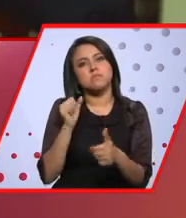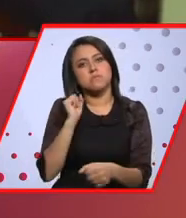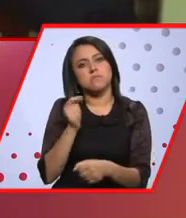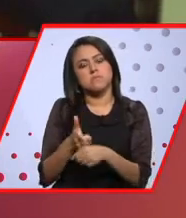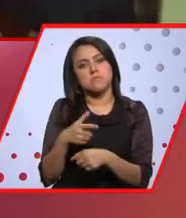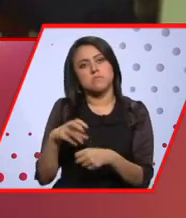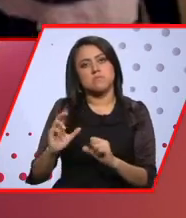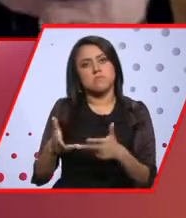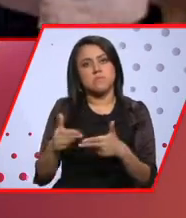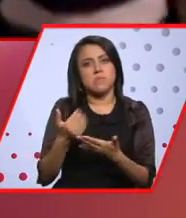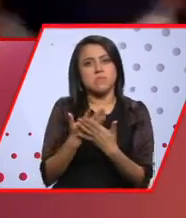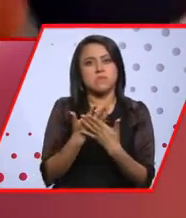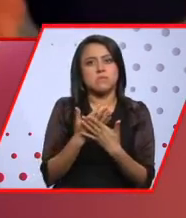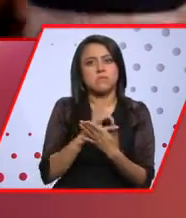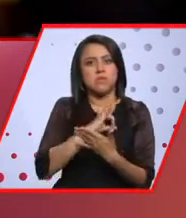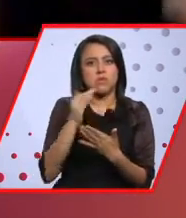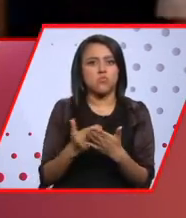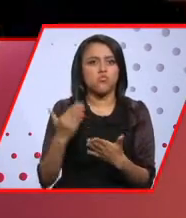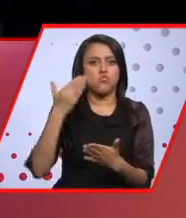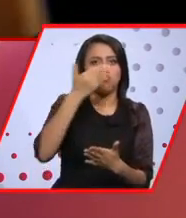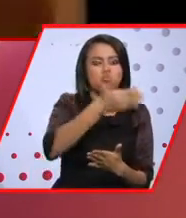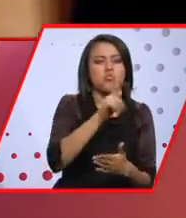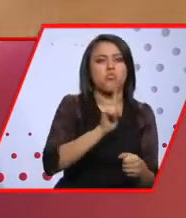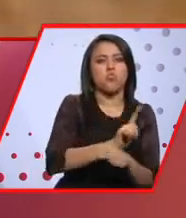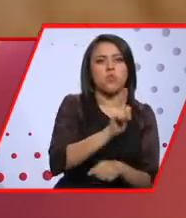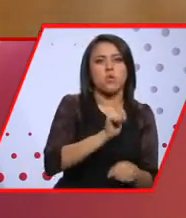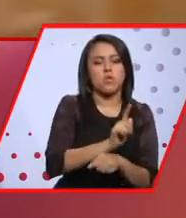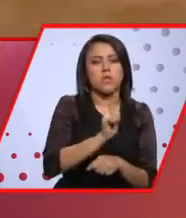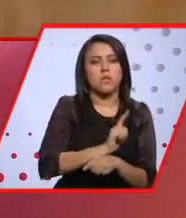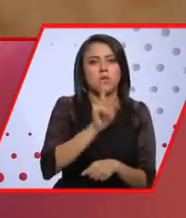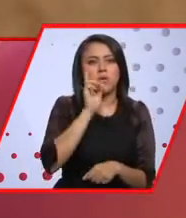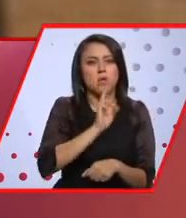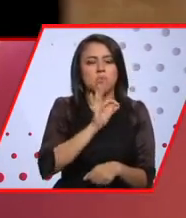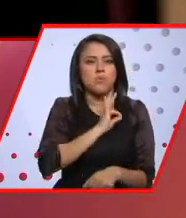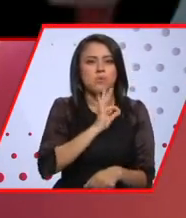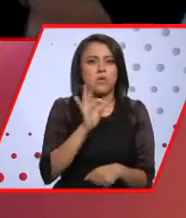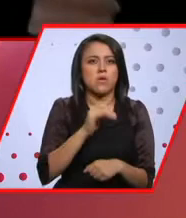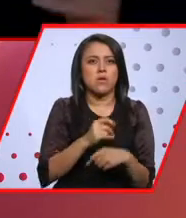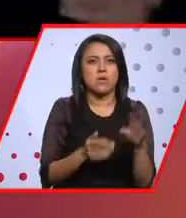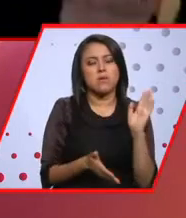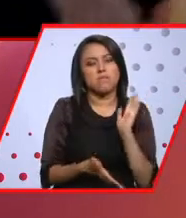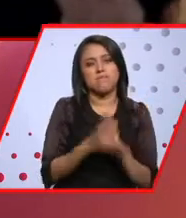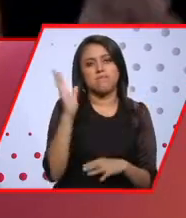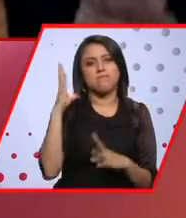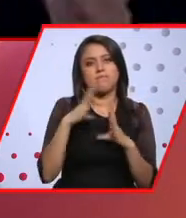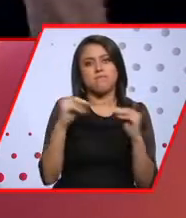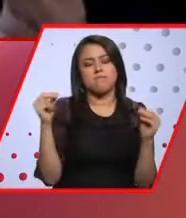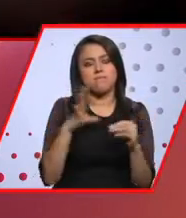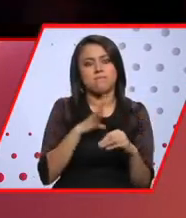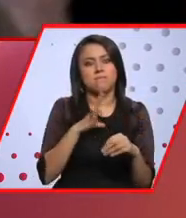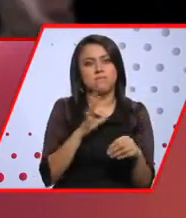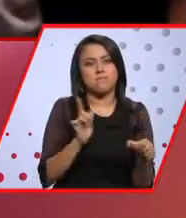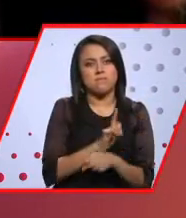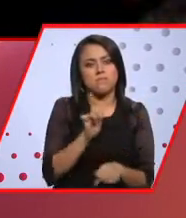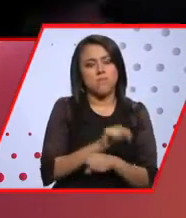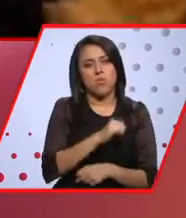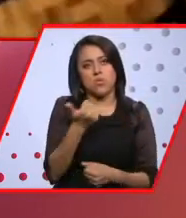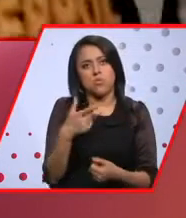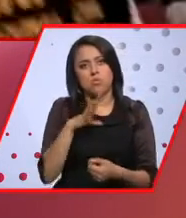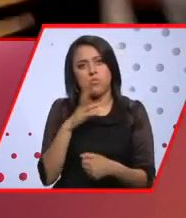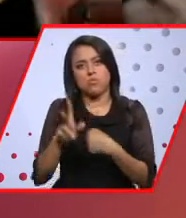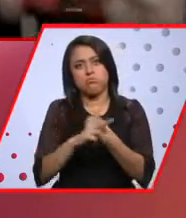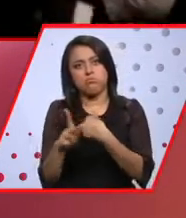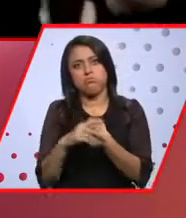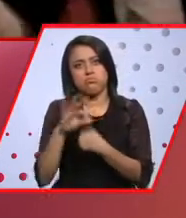estaban esperando que se brincara a Guatemala para que en cualquier momento lograra escapar del país, irse a otro lugar para